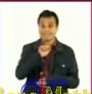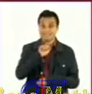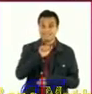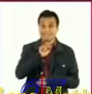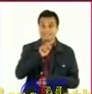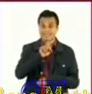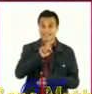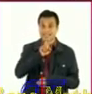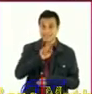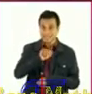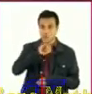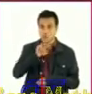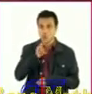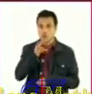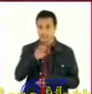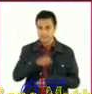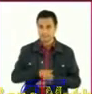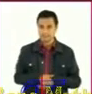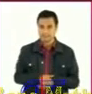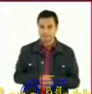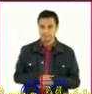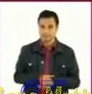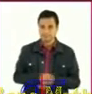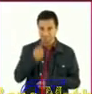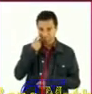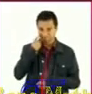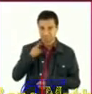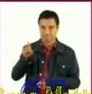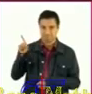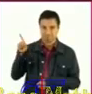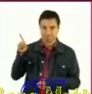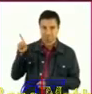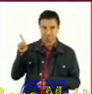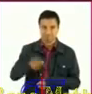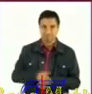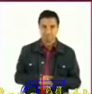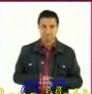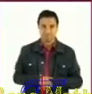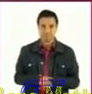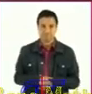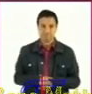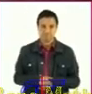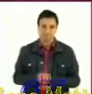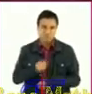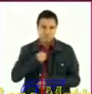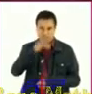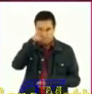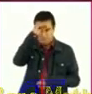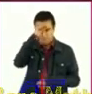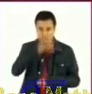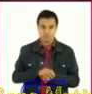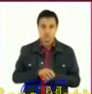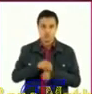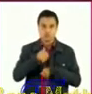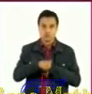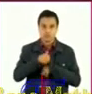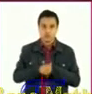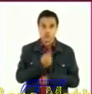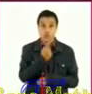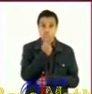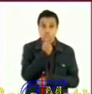inmueble, coloquen la canaleta, instalen la tubería y preparen la base para la instalación del separador de primeras